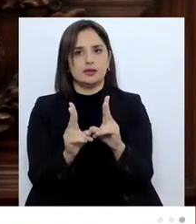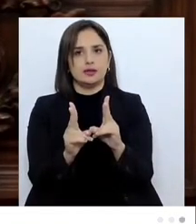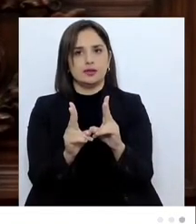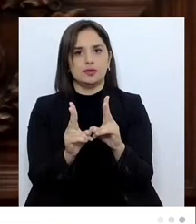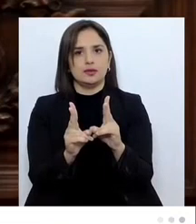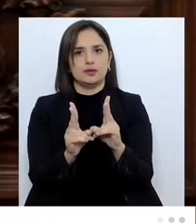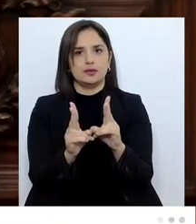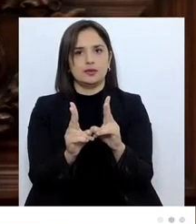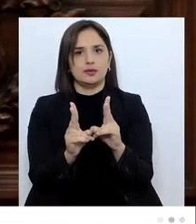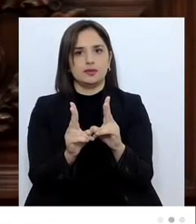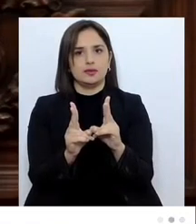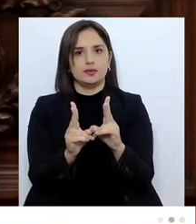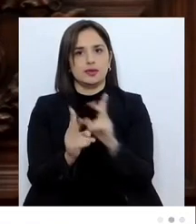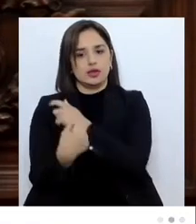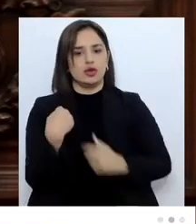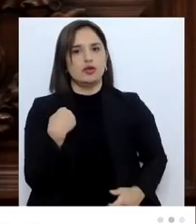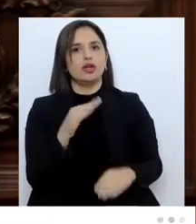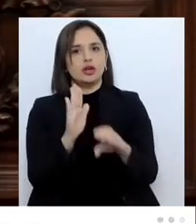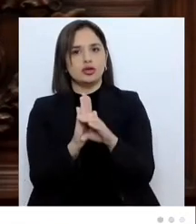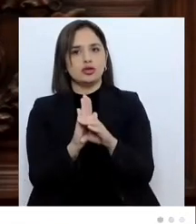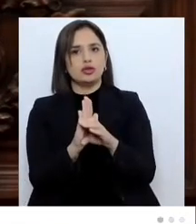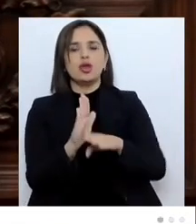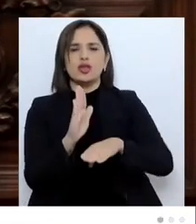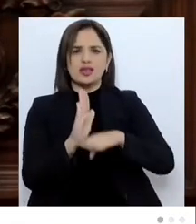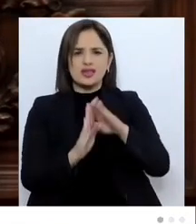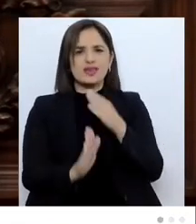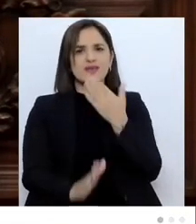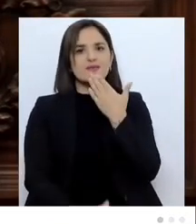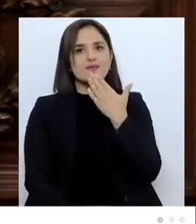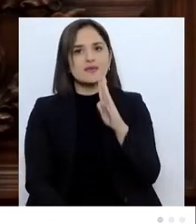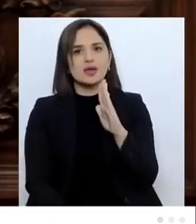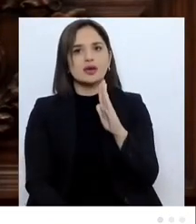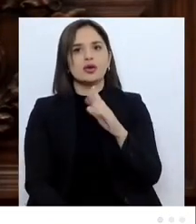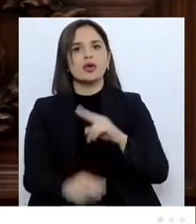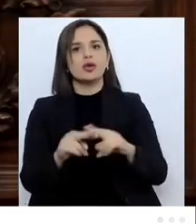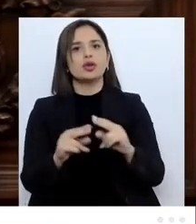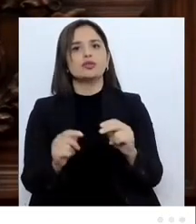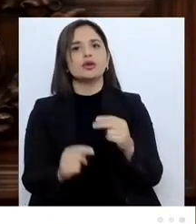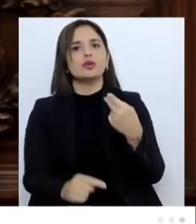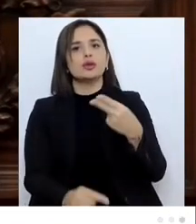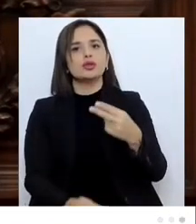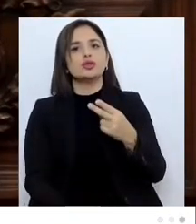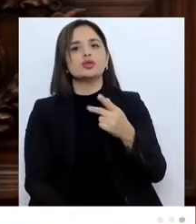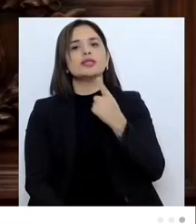gobierno o la constitución que más convenga a sus intereses. Muchas gracias.